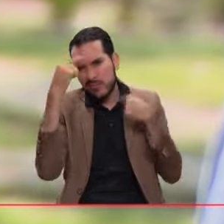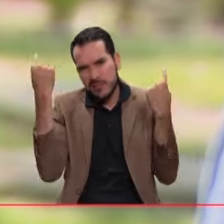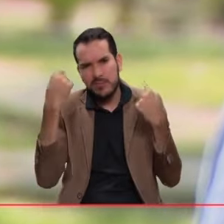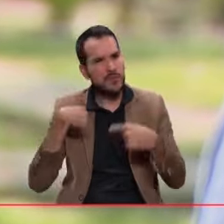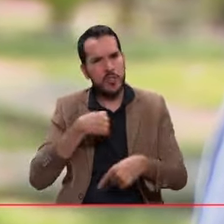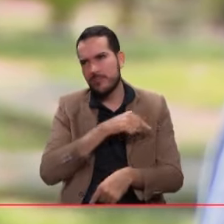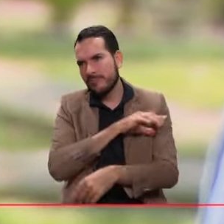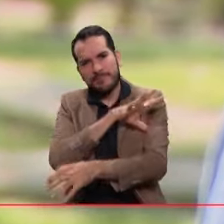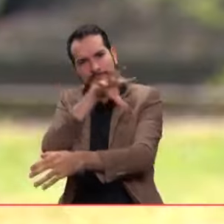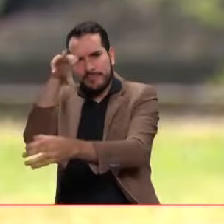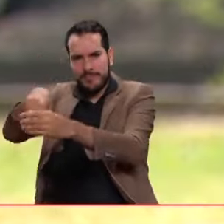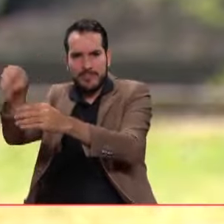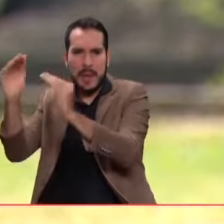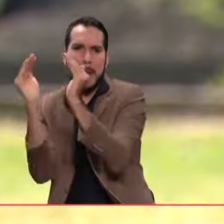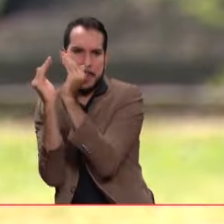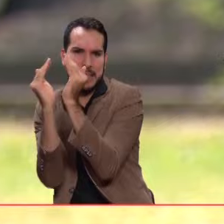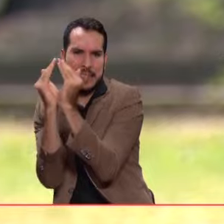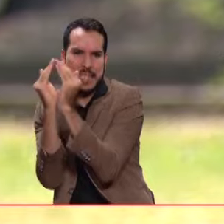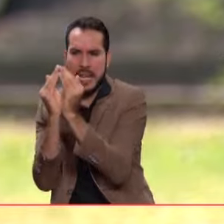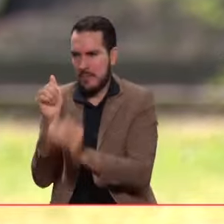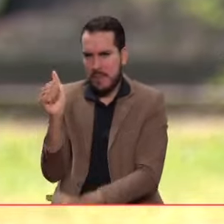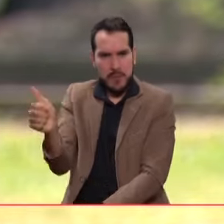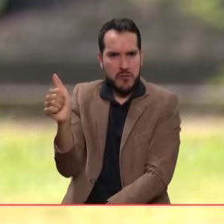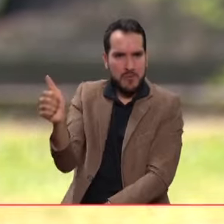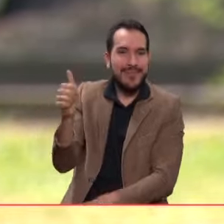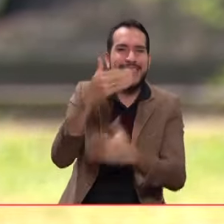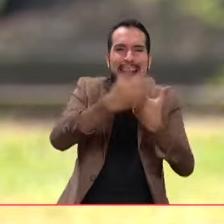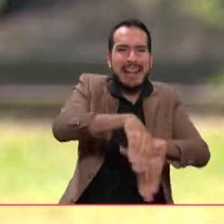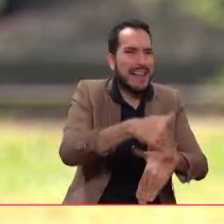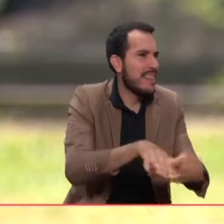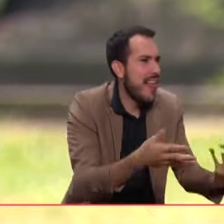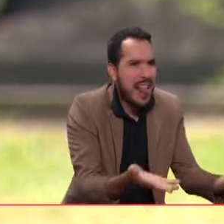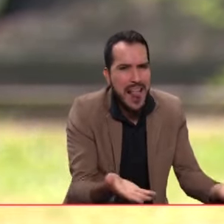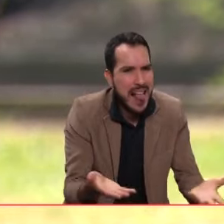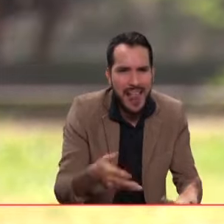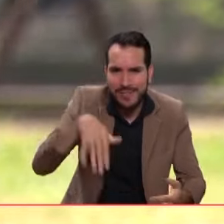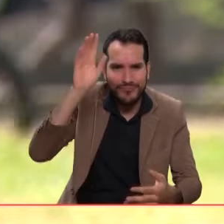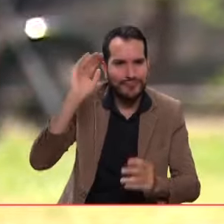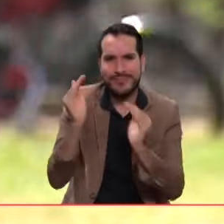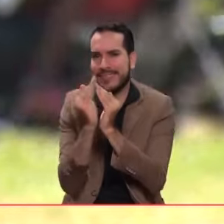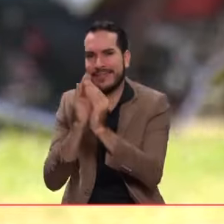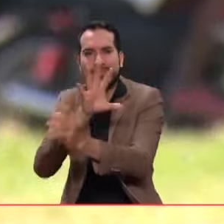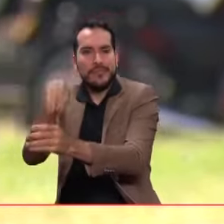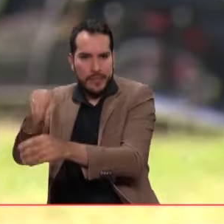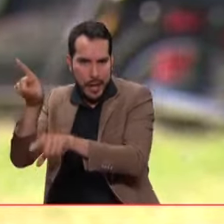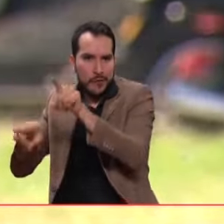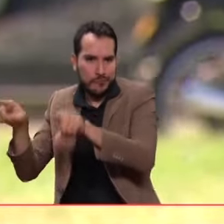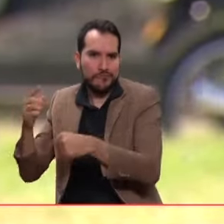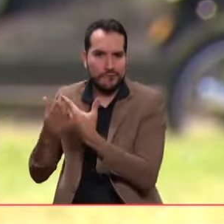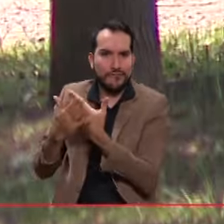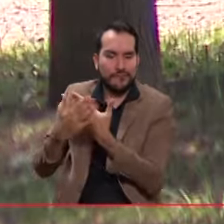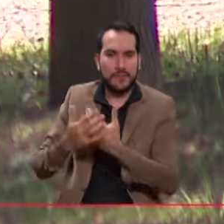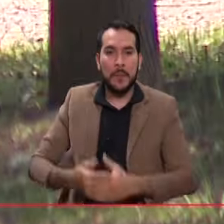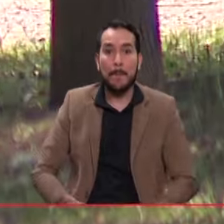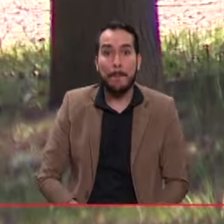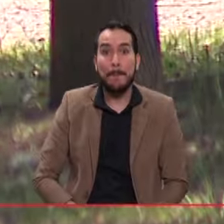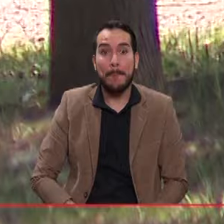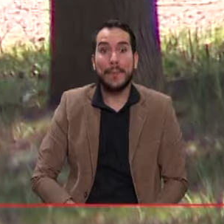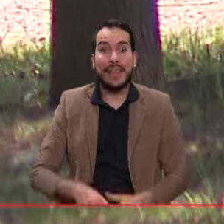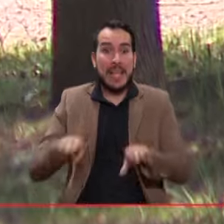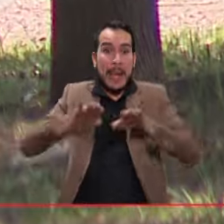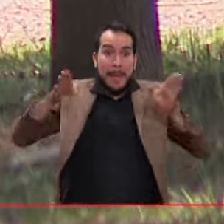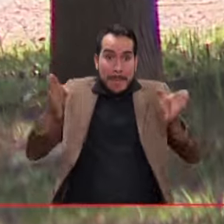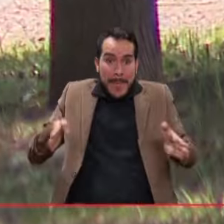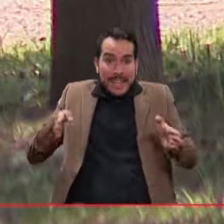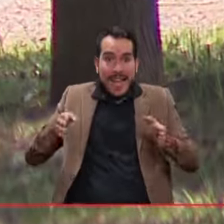ofrecía mucho más que aquí en la calle. La Secretaría de Seguridad de Cali afirma que actualmente adelantan mesas técnicas en las que se articulan diversas